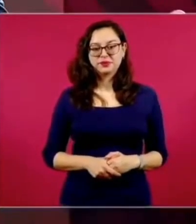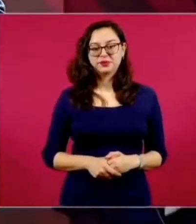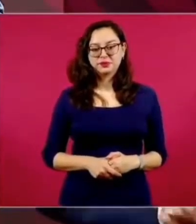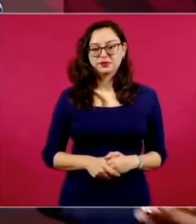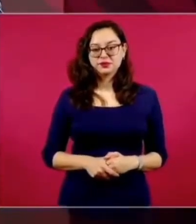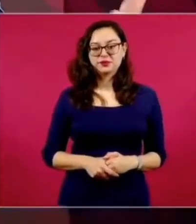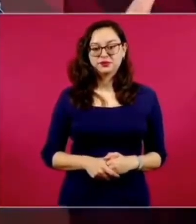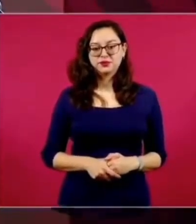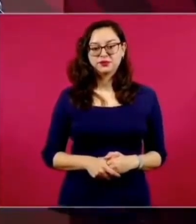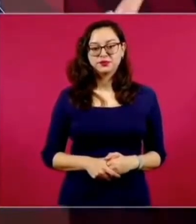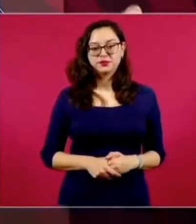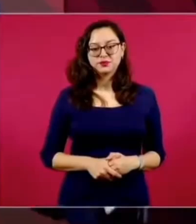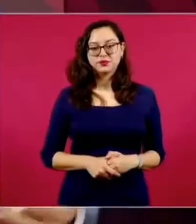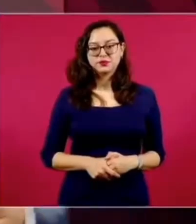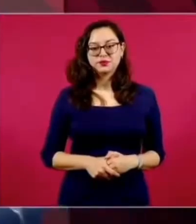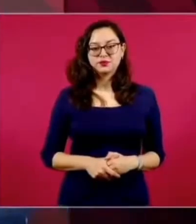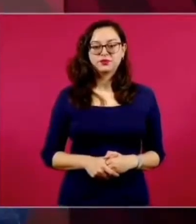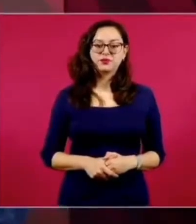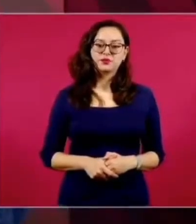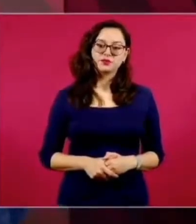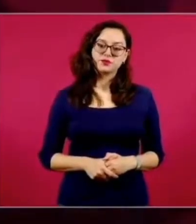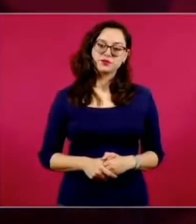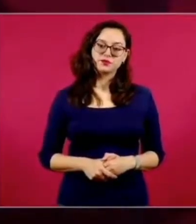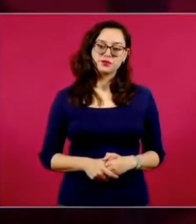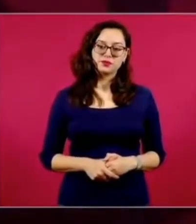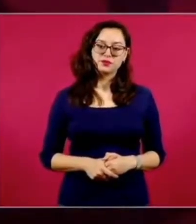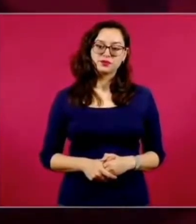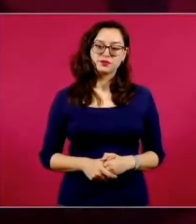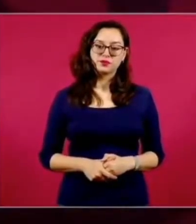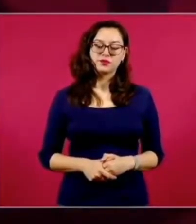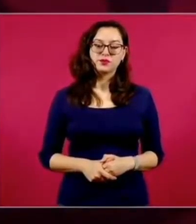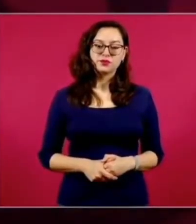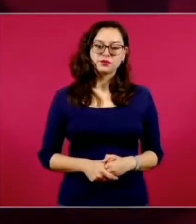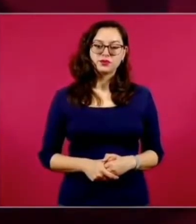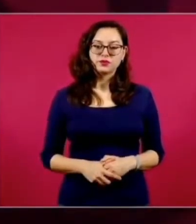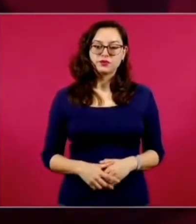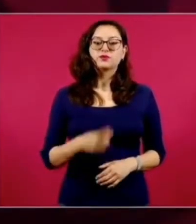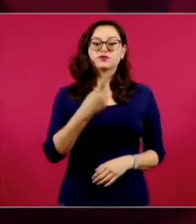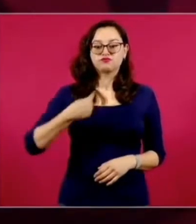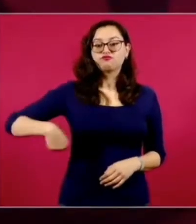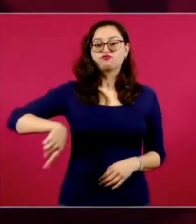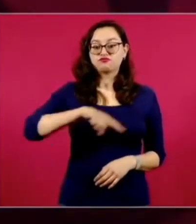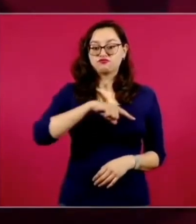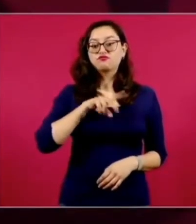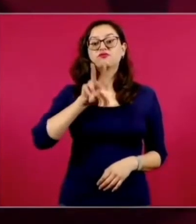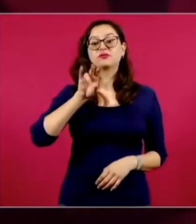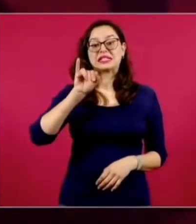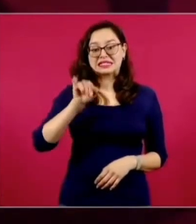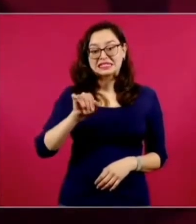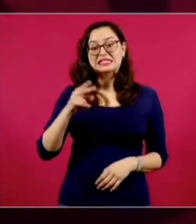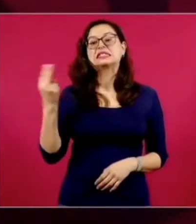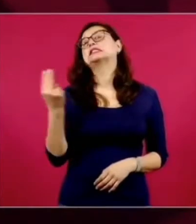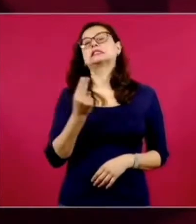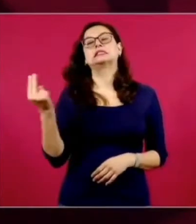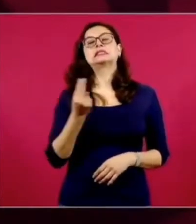Y a nosotros nos conviene y nos importa mucho